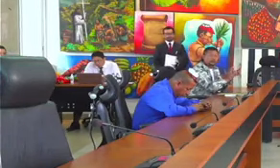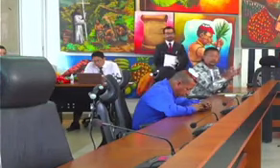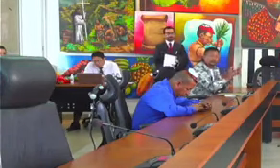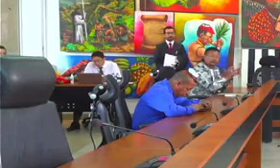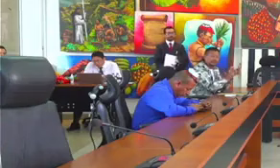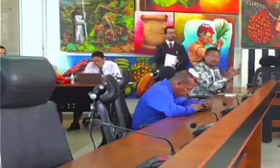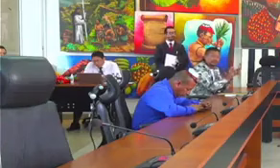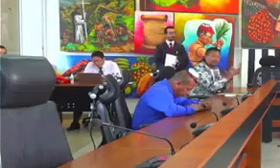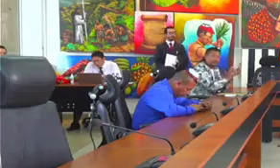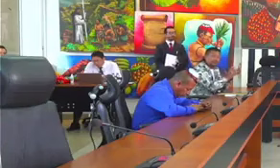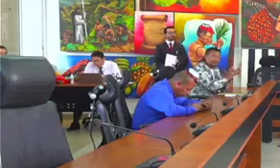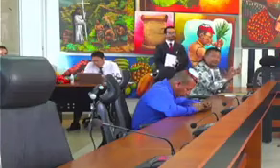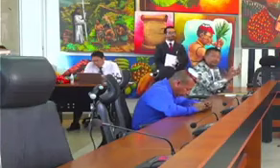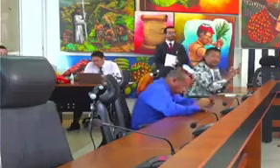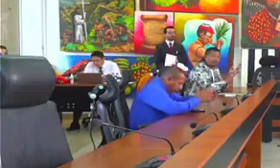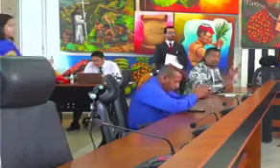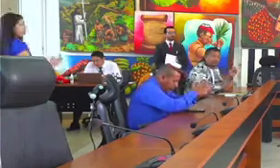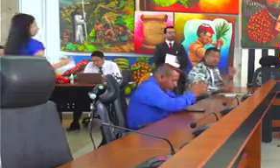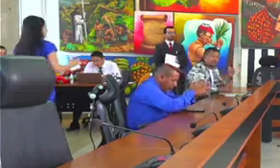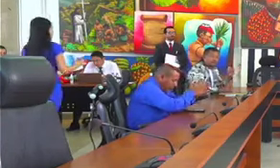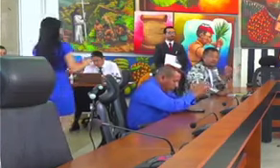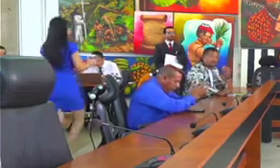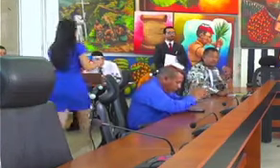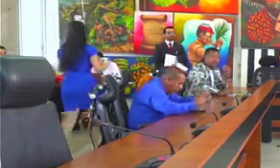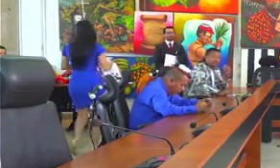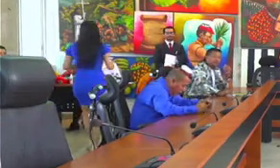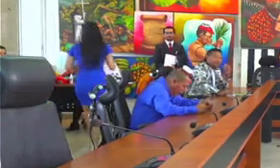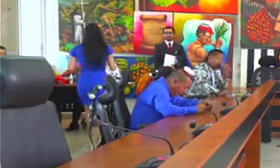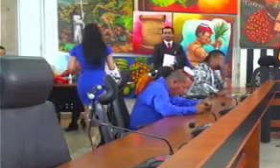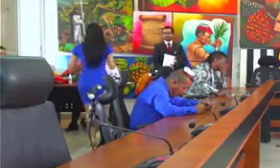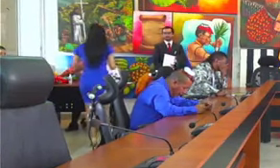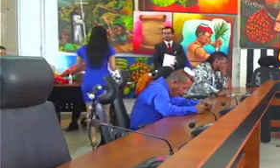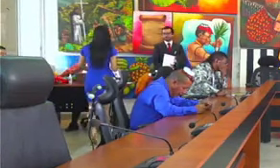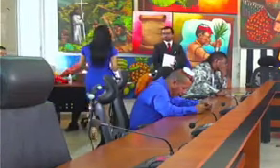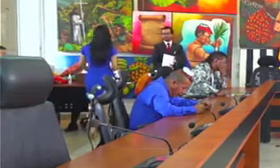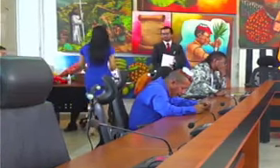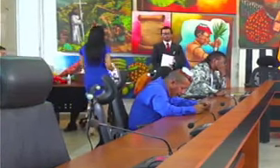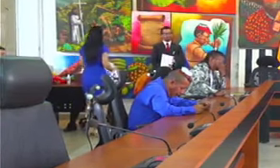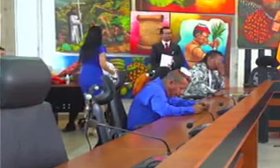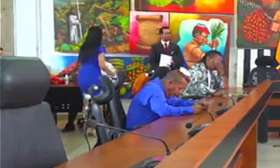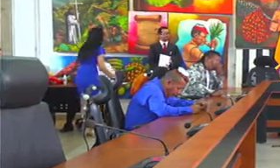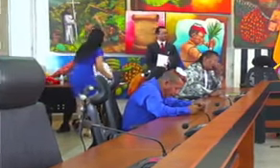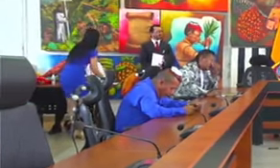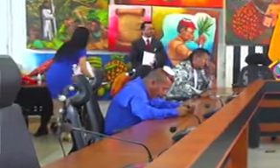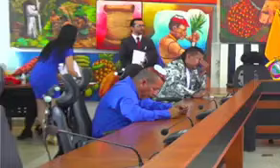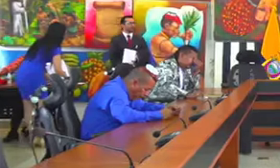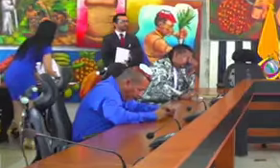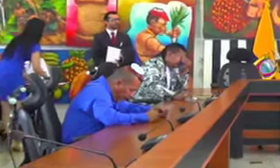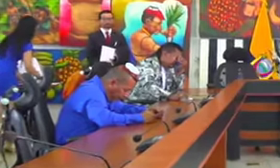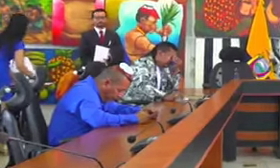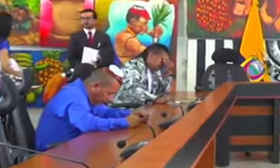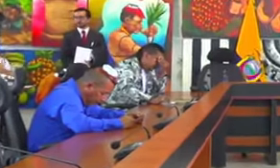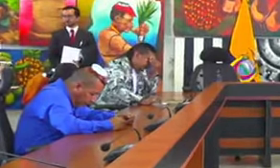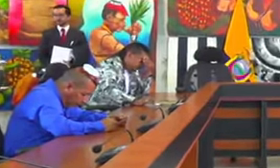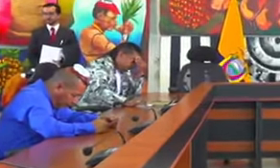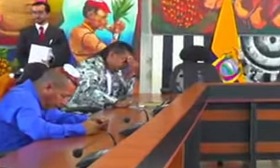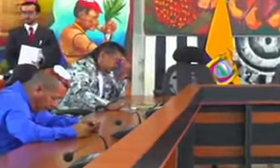Venga, Matías. Venga a sentarse conmigo para que aprenda a dirigir la sesión para cuando seas